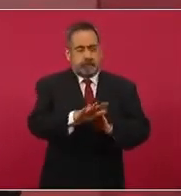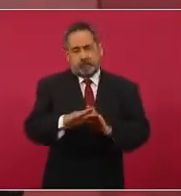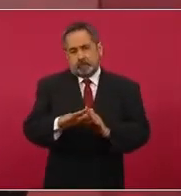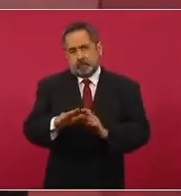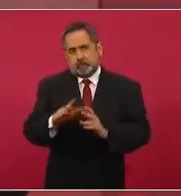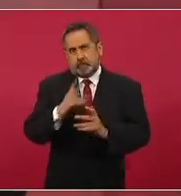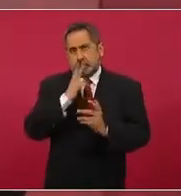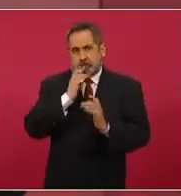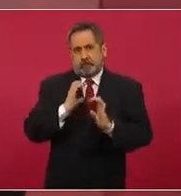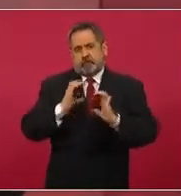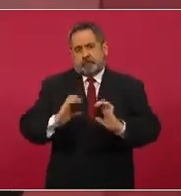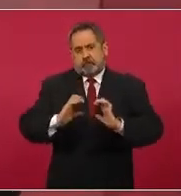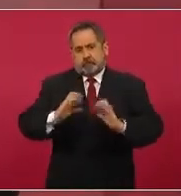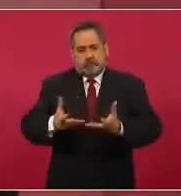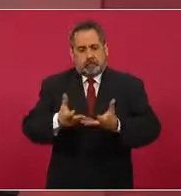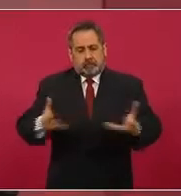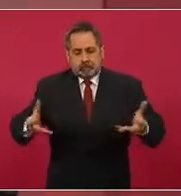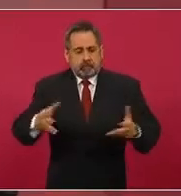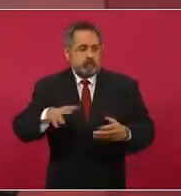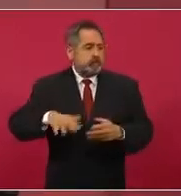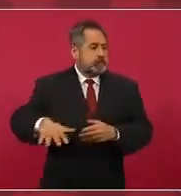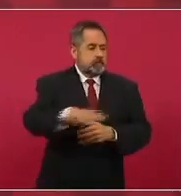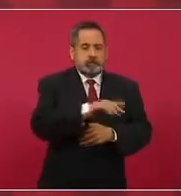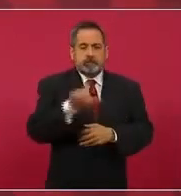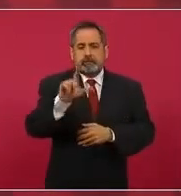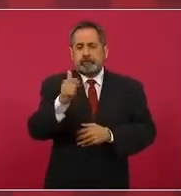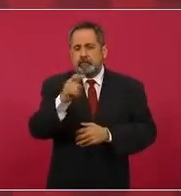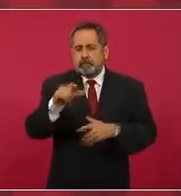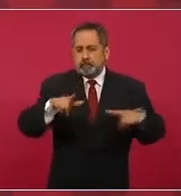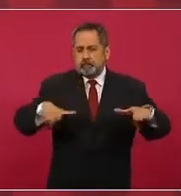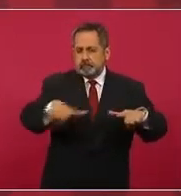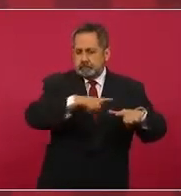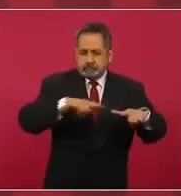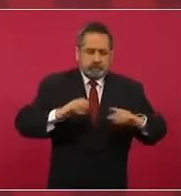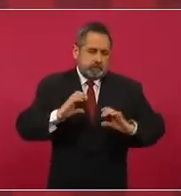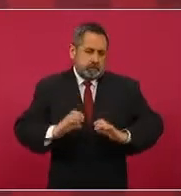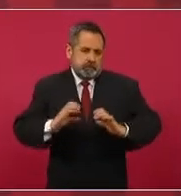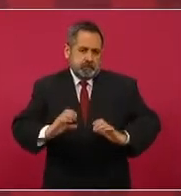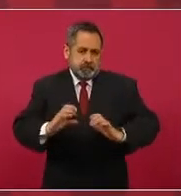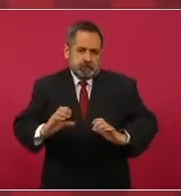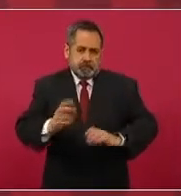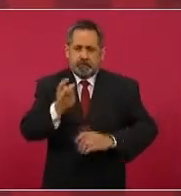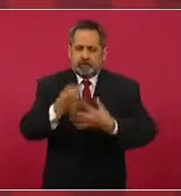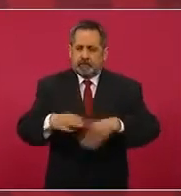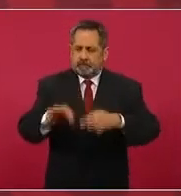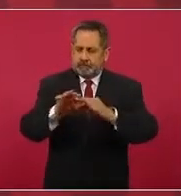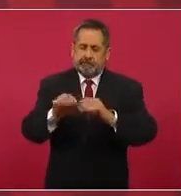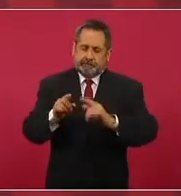para los lagos, sí, para